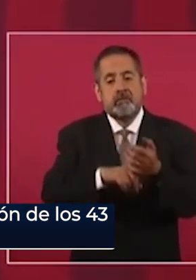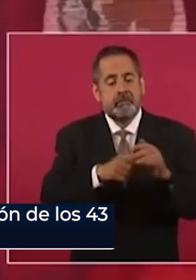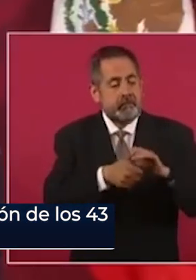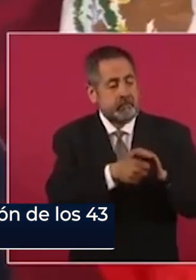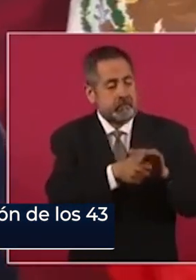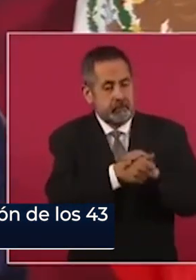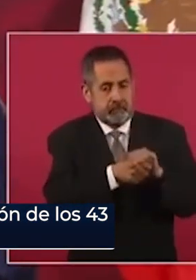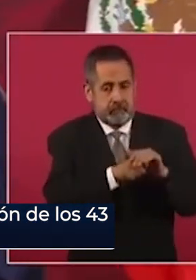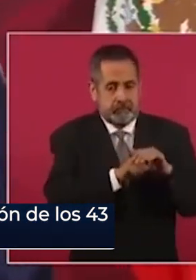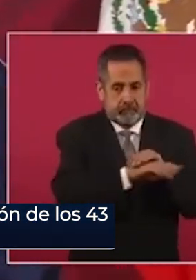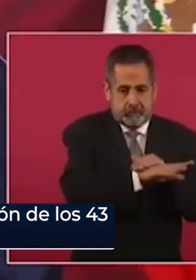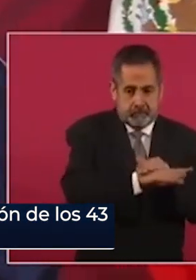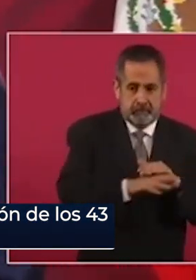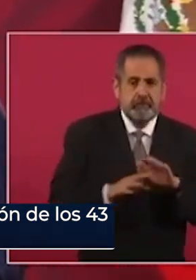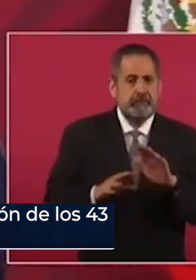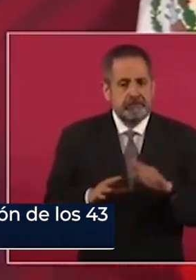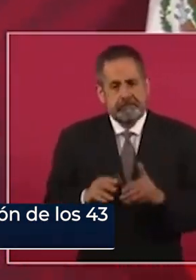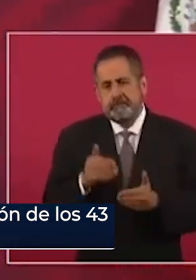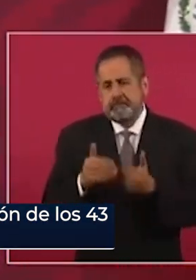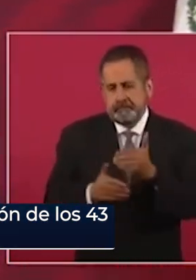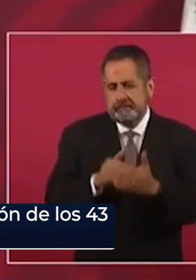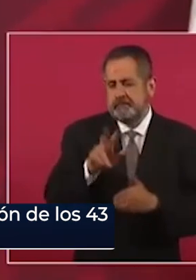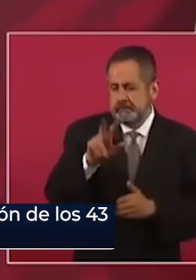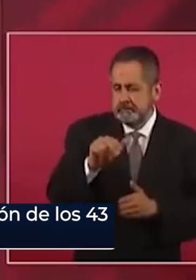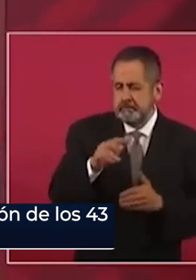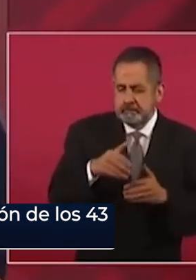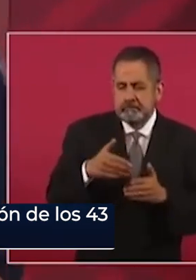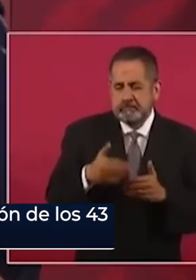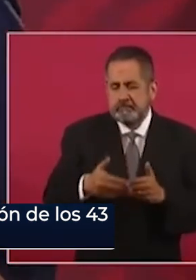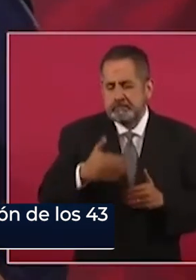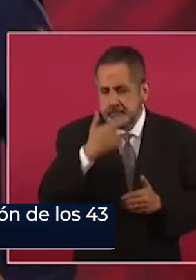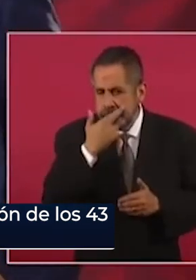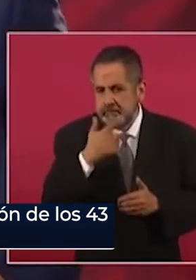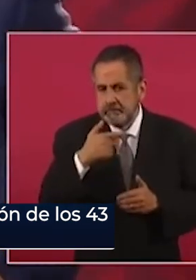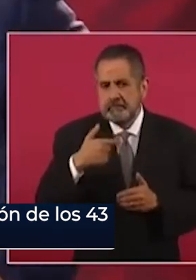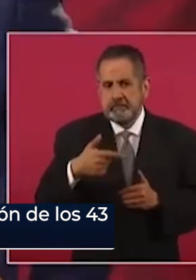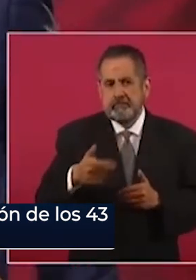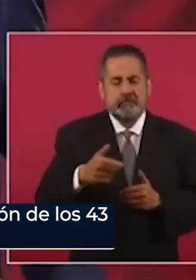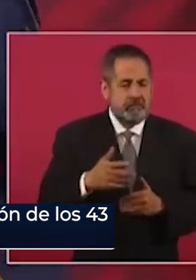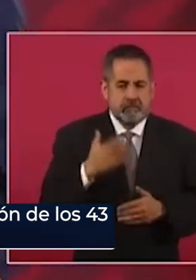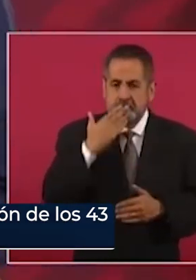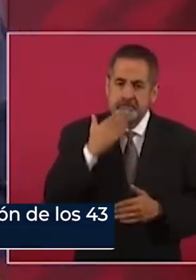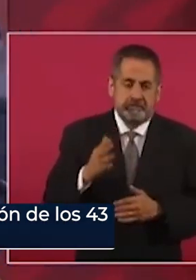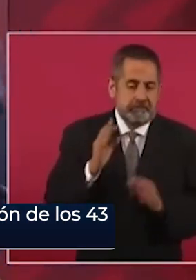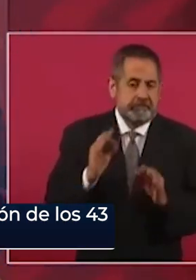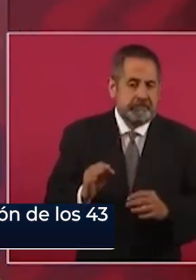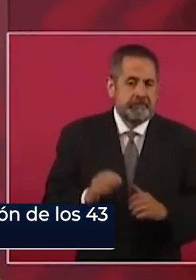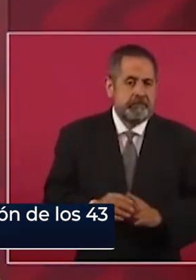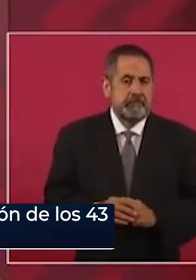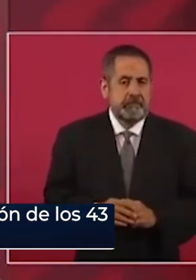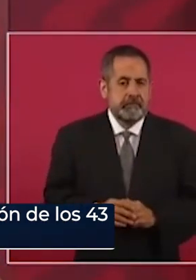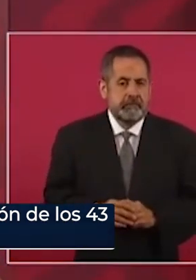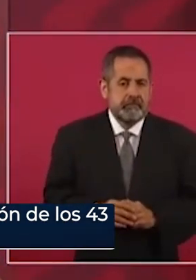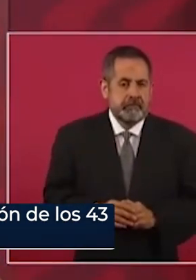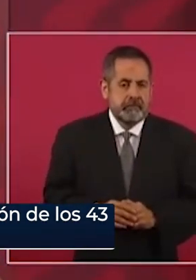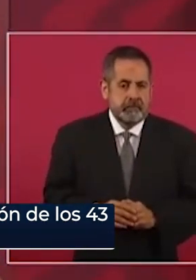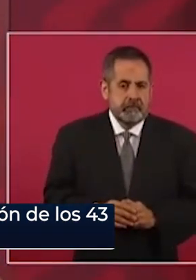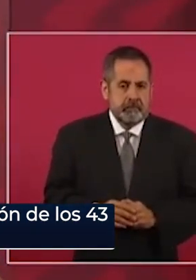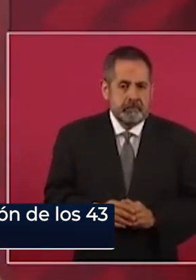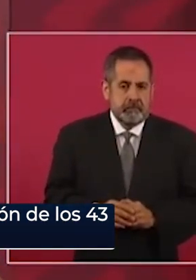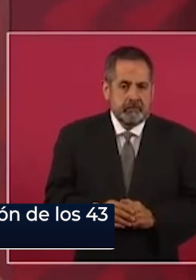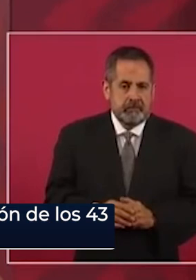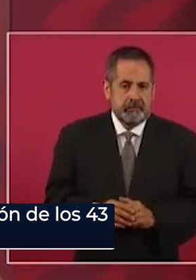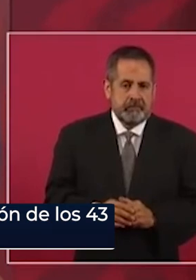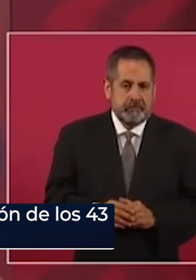resuelto el caso de la desaparición de los 43 estudiantes normalistas de Ayotzinapa, pues ya se tiene conocimiento de lo que sucedió, afirmó